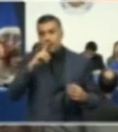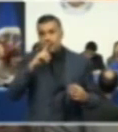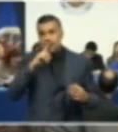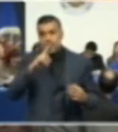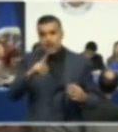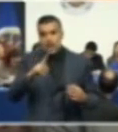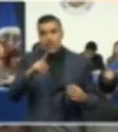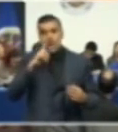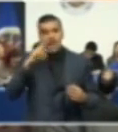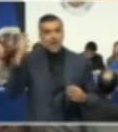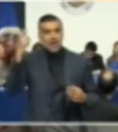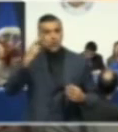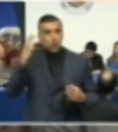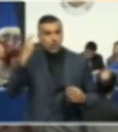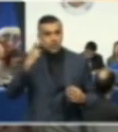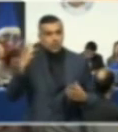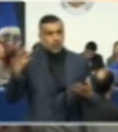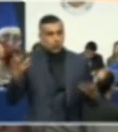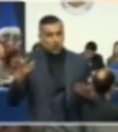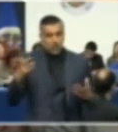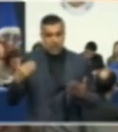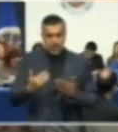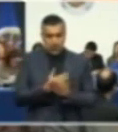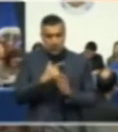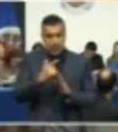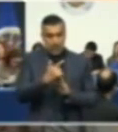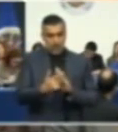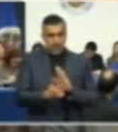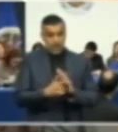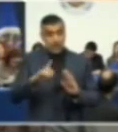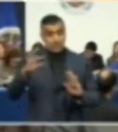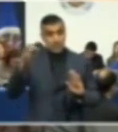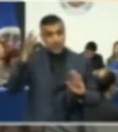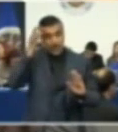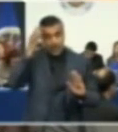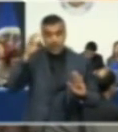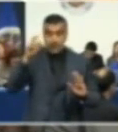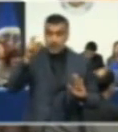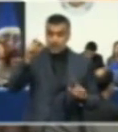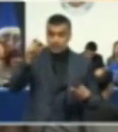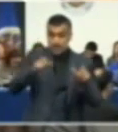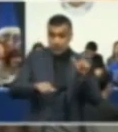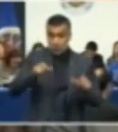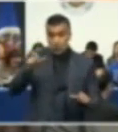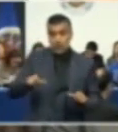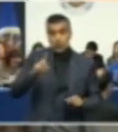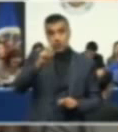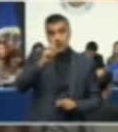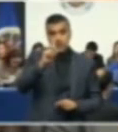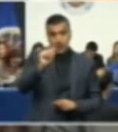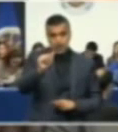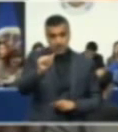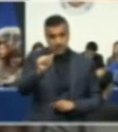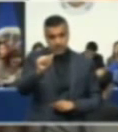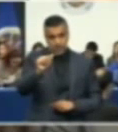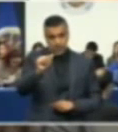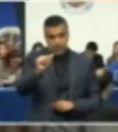las razones por las cuales la nueva Ley General de las Personas con